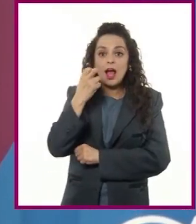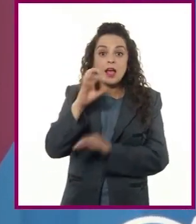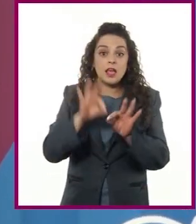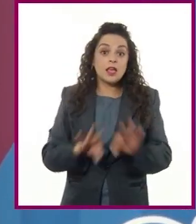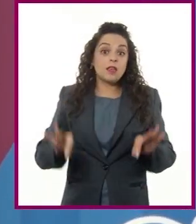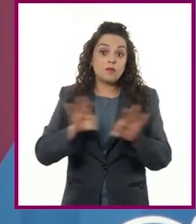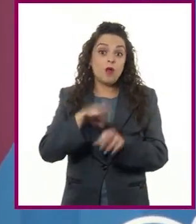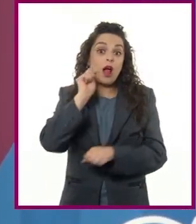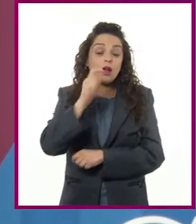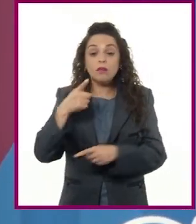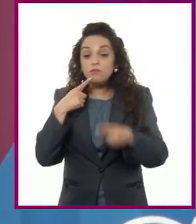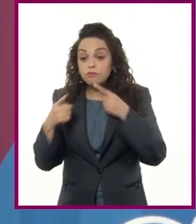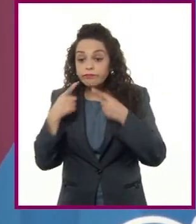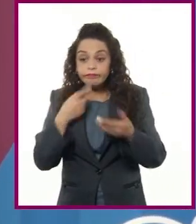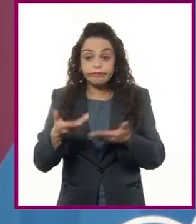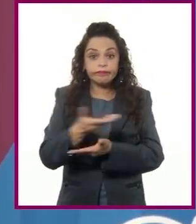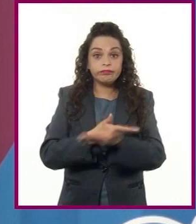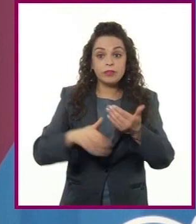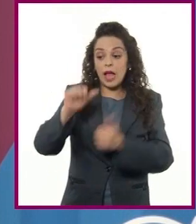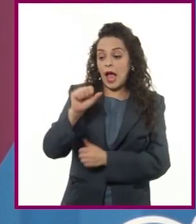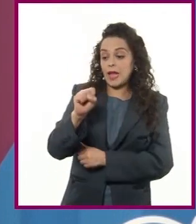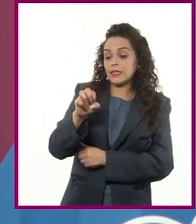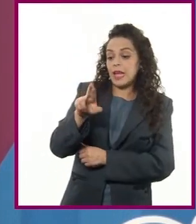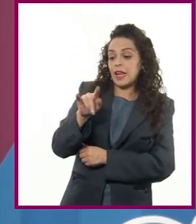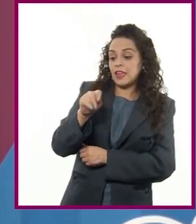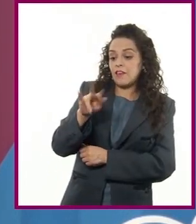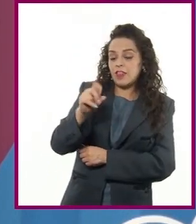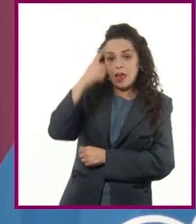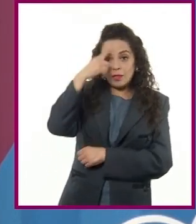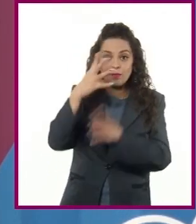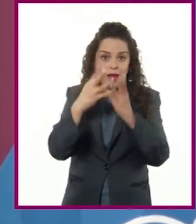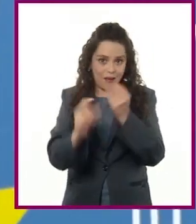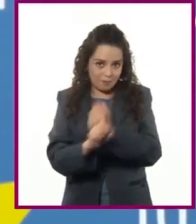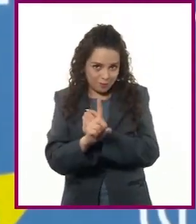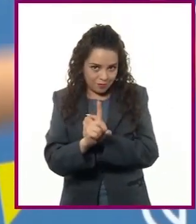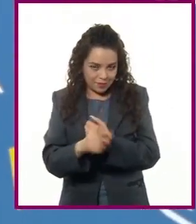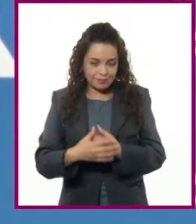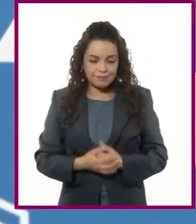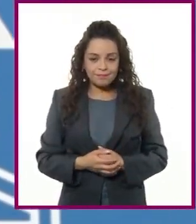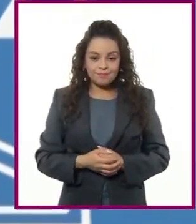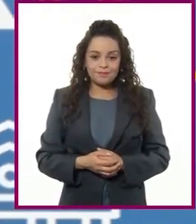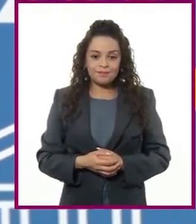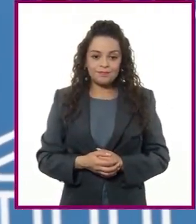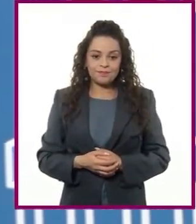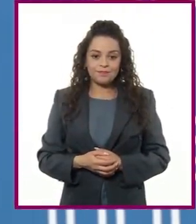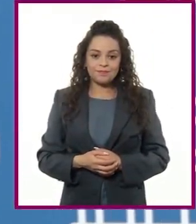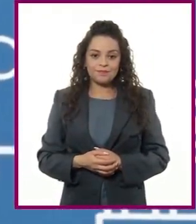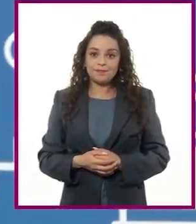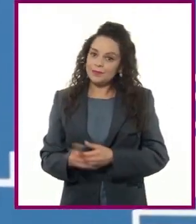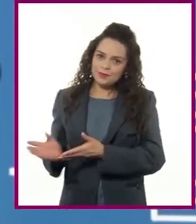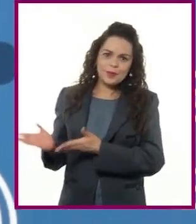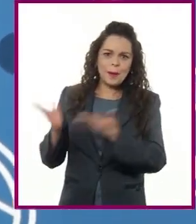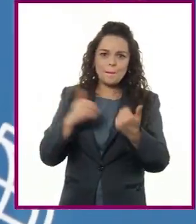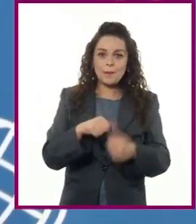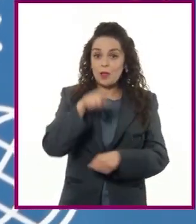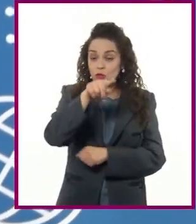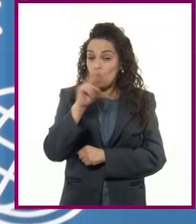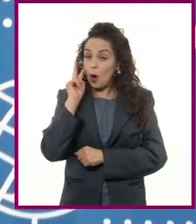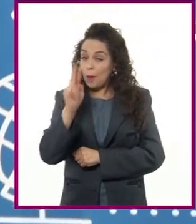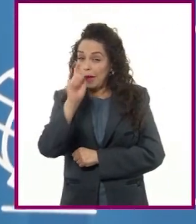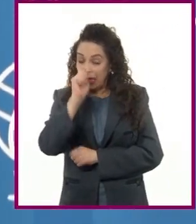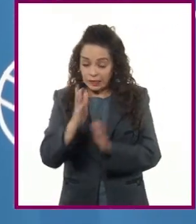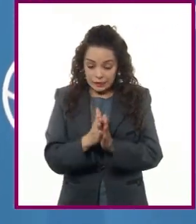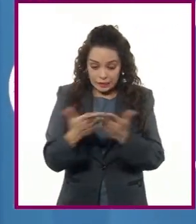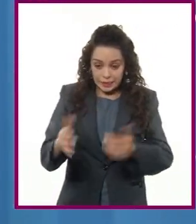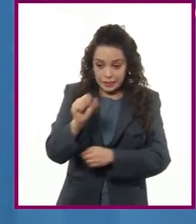del diálogo y la asertividad para solucionarlos. Les invito a que consulten su libro de